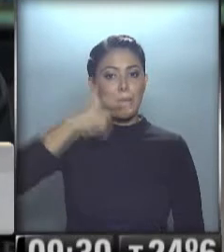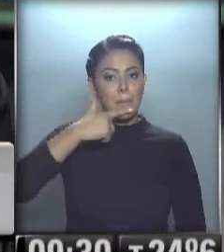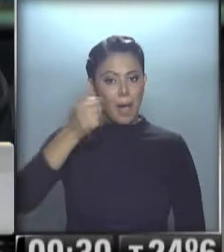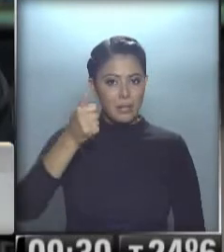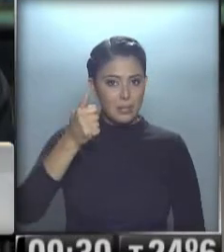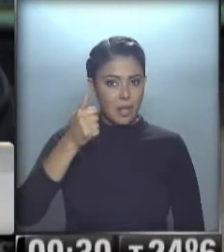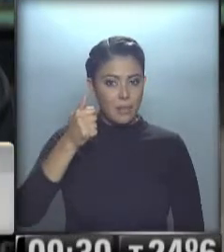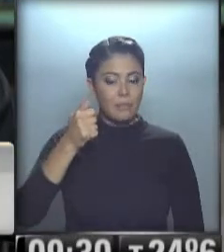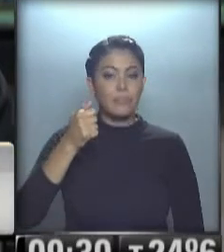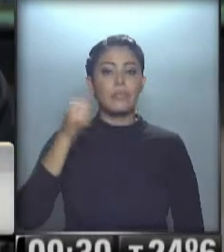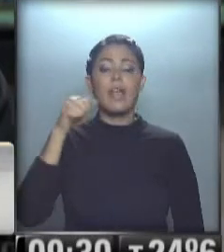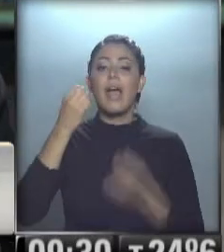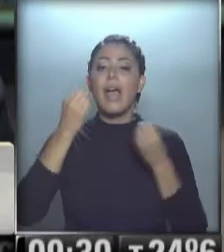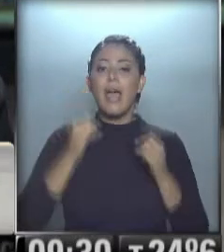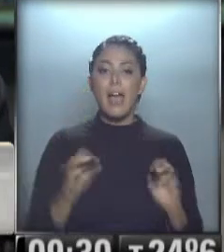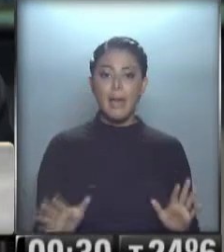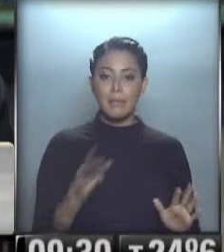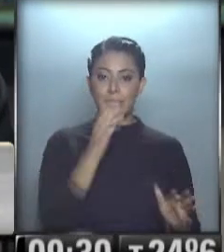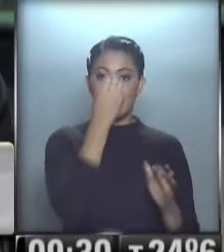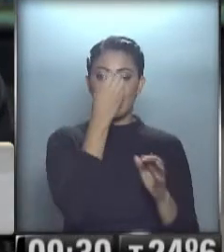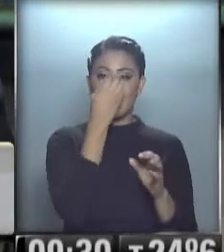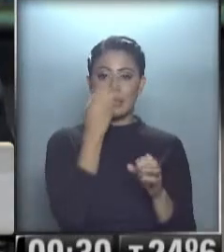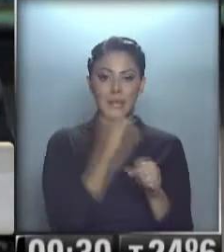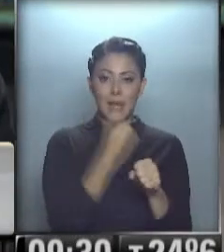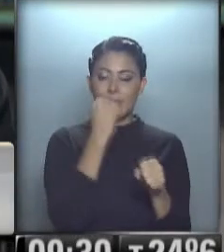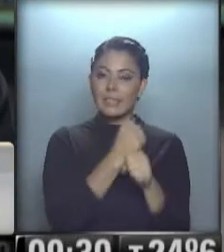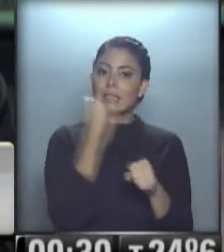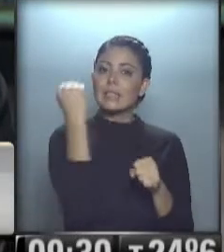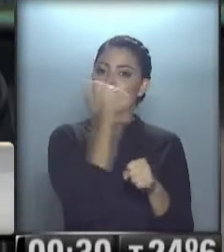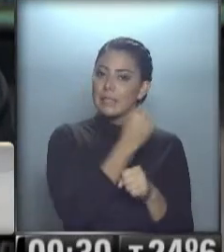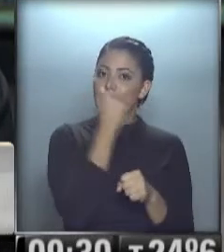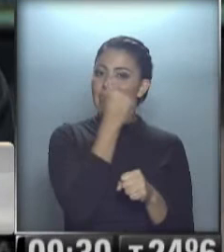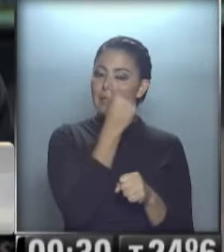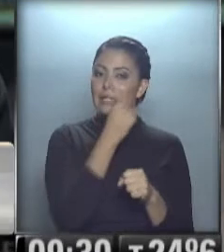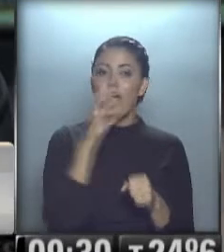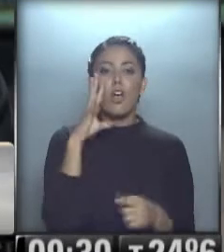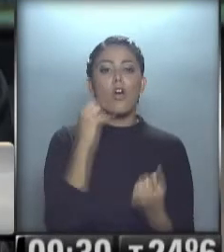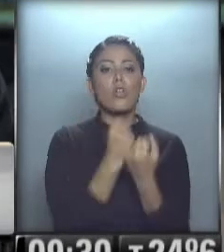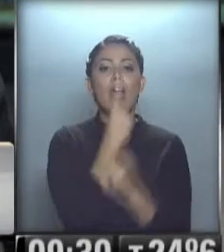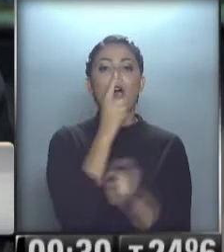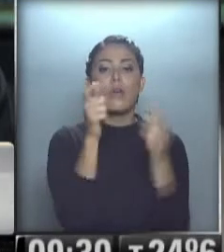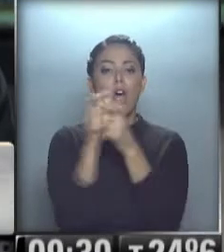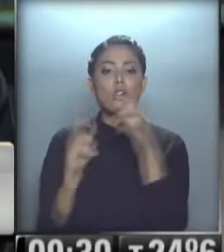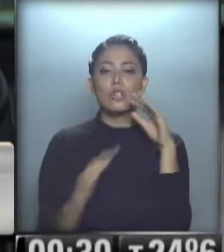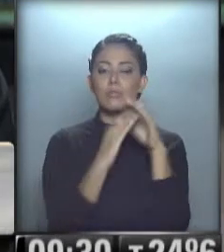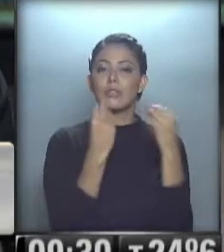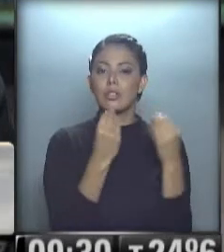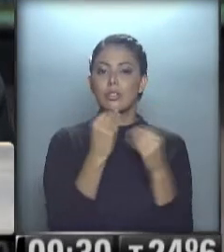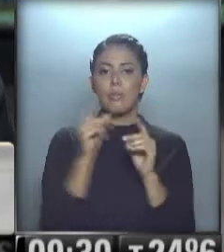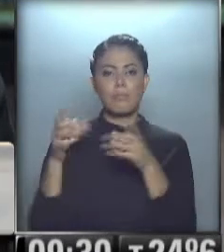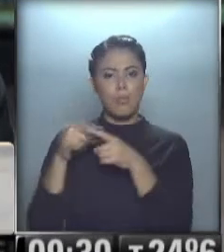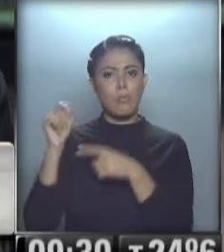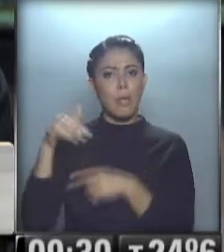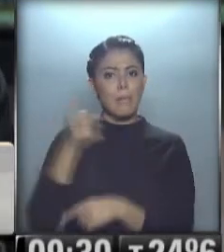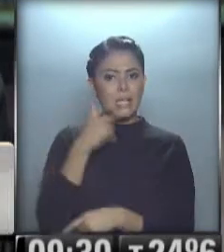massa que comenzará a trabajar ya también para buscar el control de alguna comisión que es lo que quieren desde el sector del